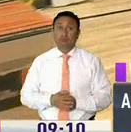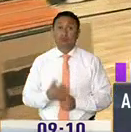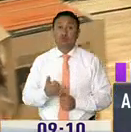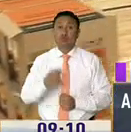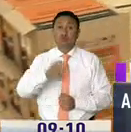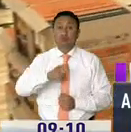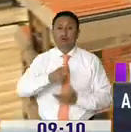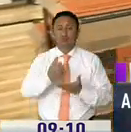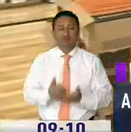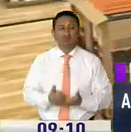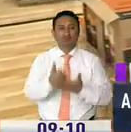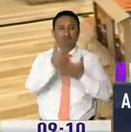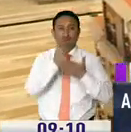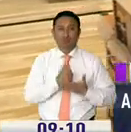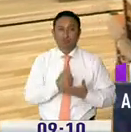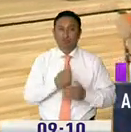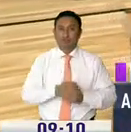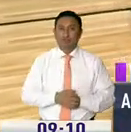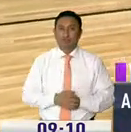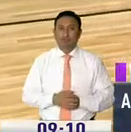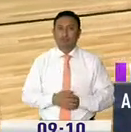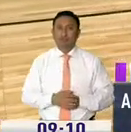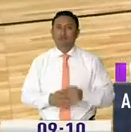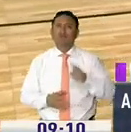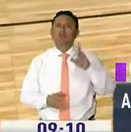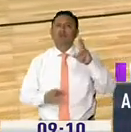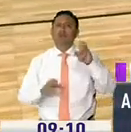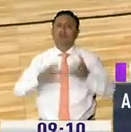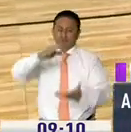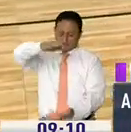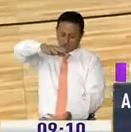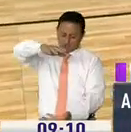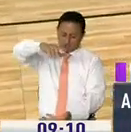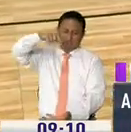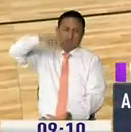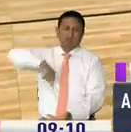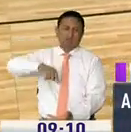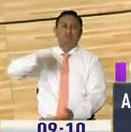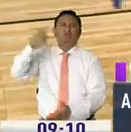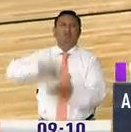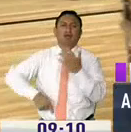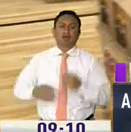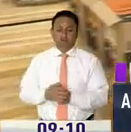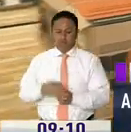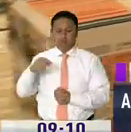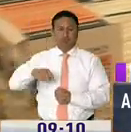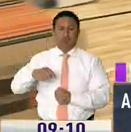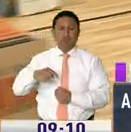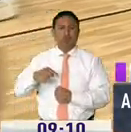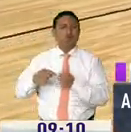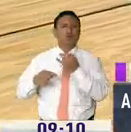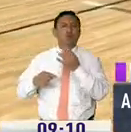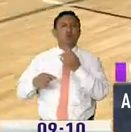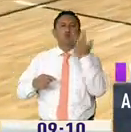están ayudando mucho en las donaciones. ¿Qué nomás tiene un kit y para cuánto tiempo puede